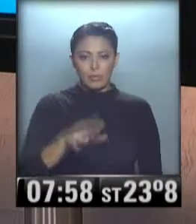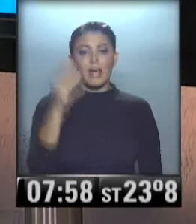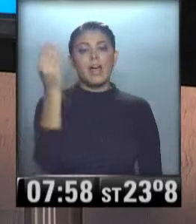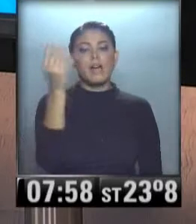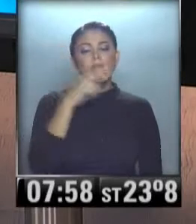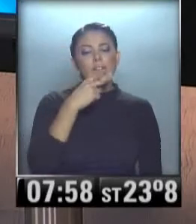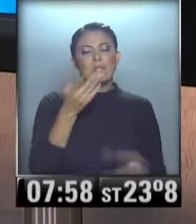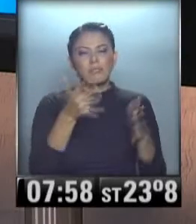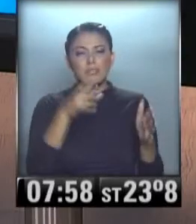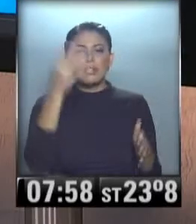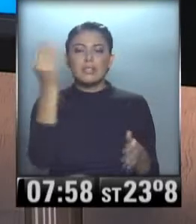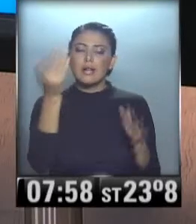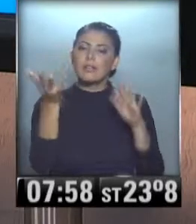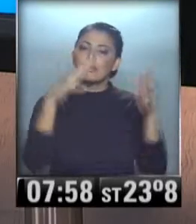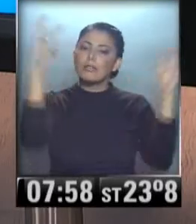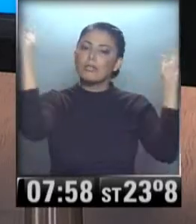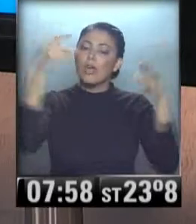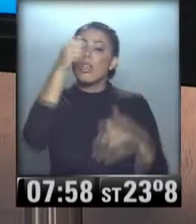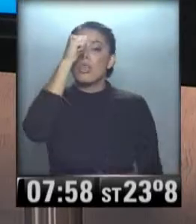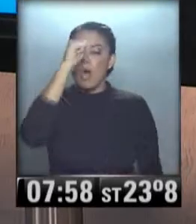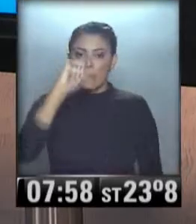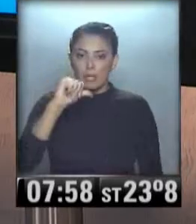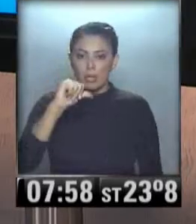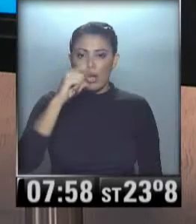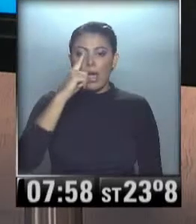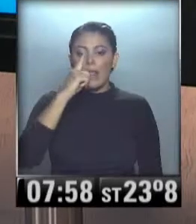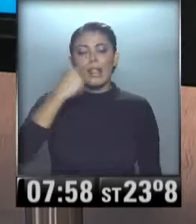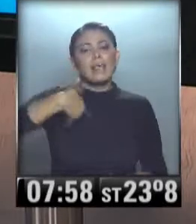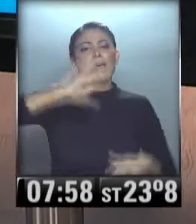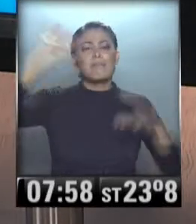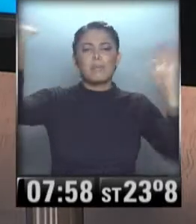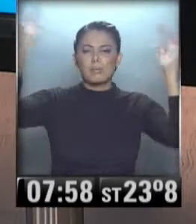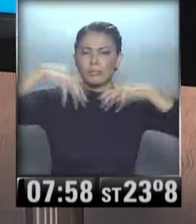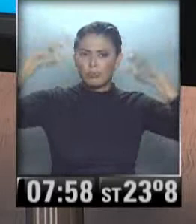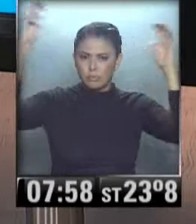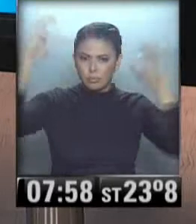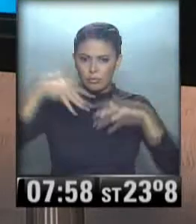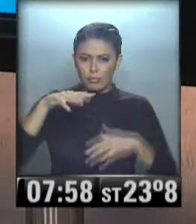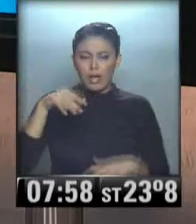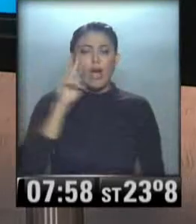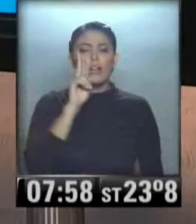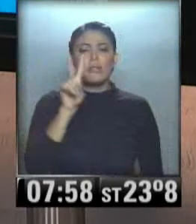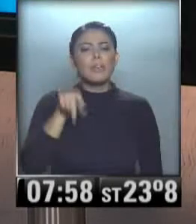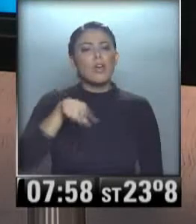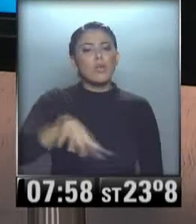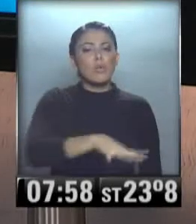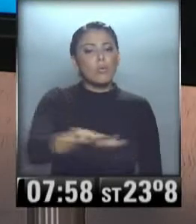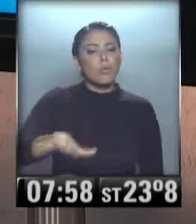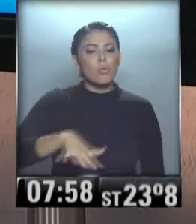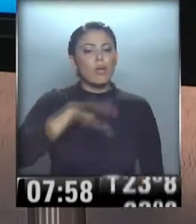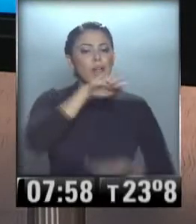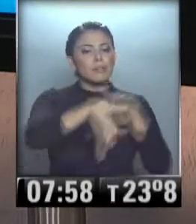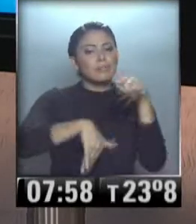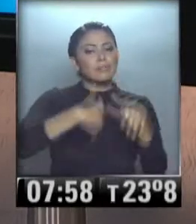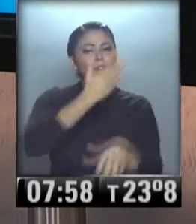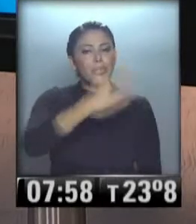inestable y domingo sería el día más lluvioso. ¿Vamos a ver qué pasa en la costa? ¿Por qué no irnos